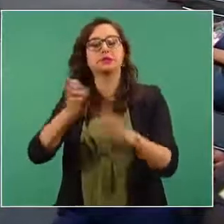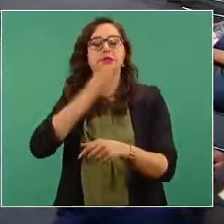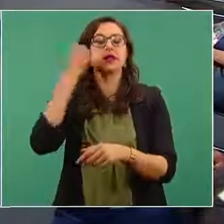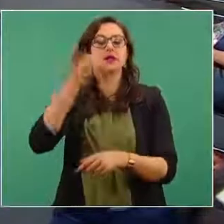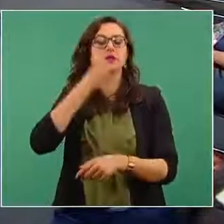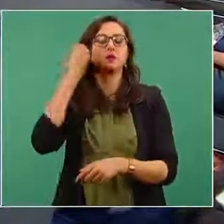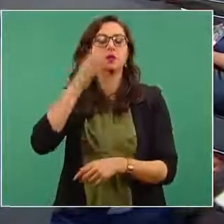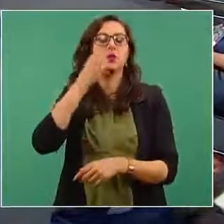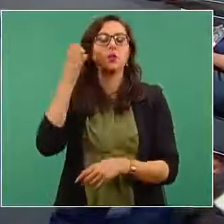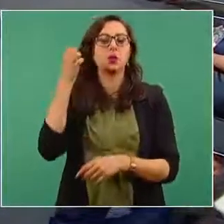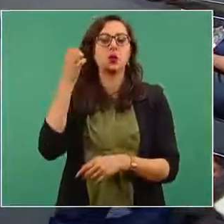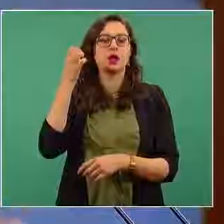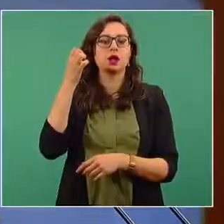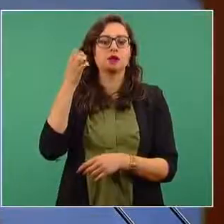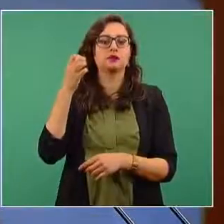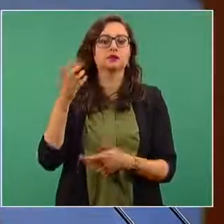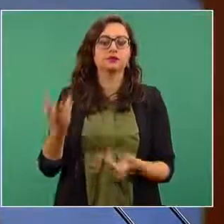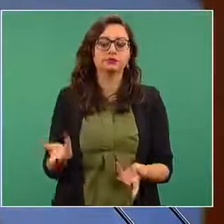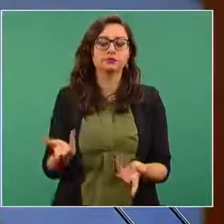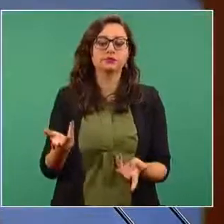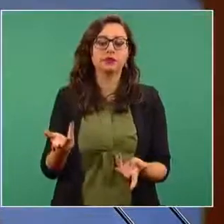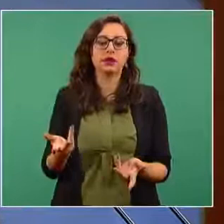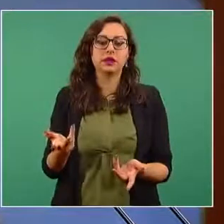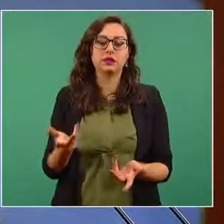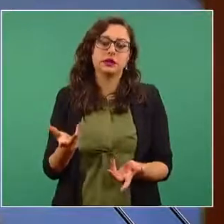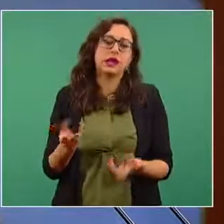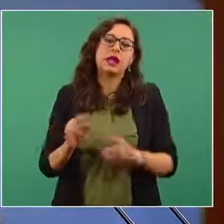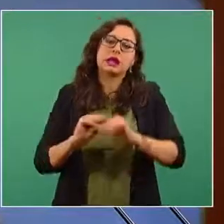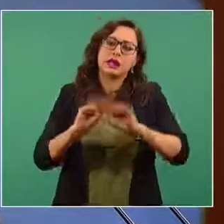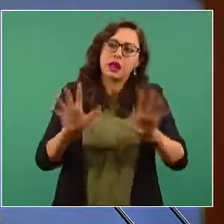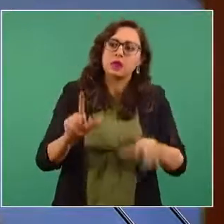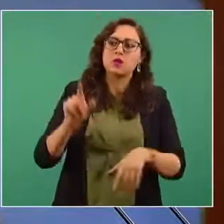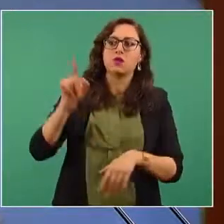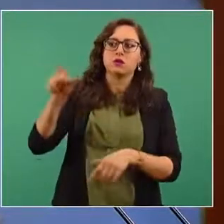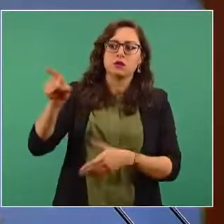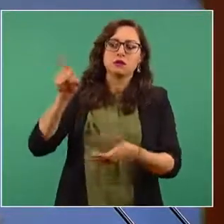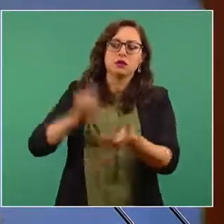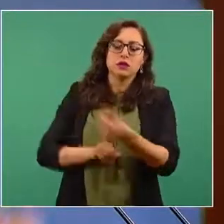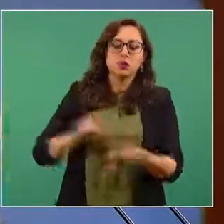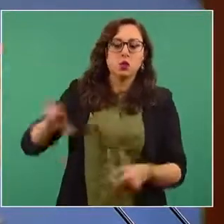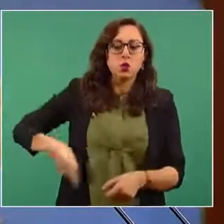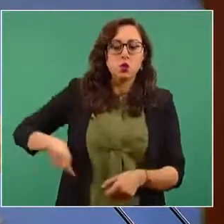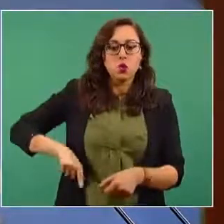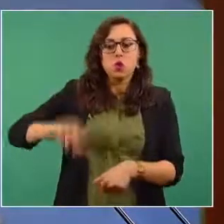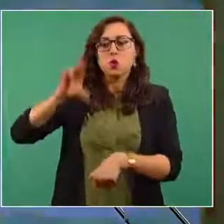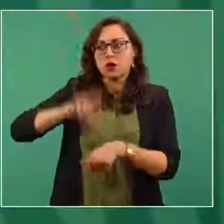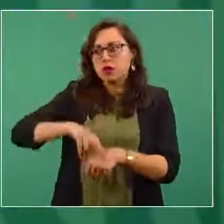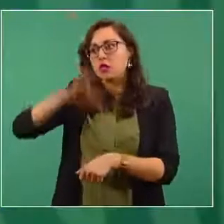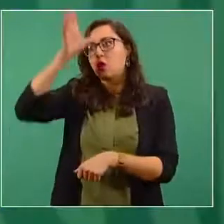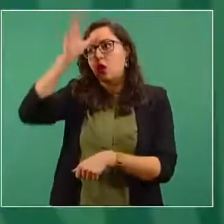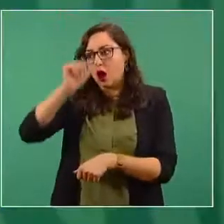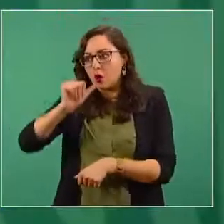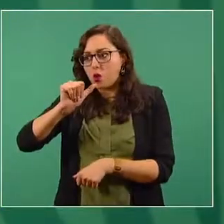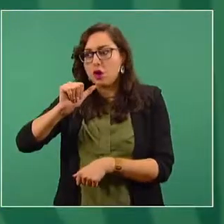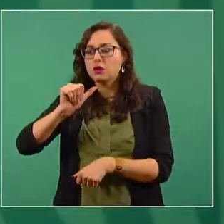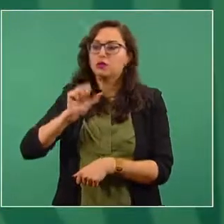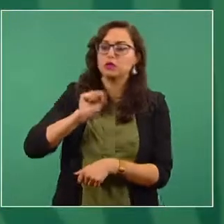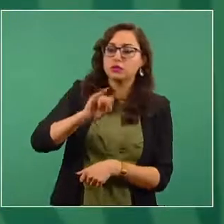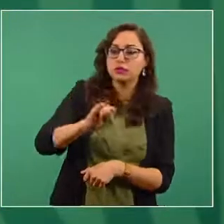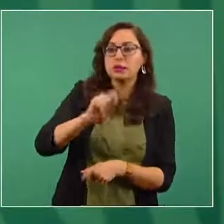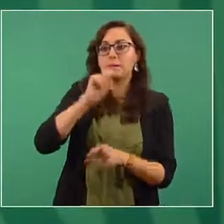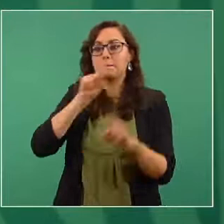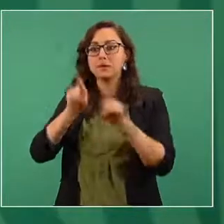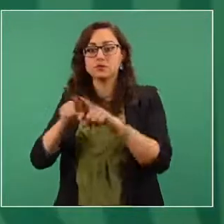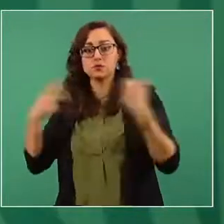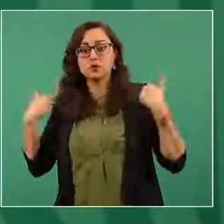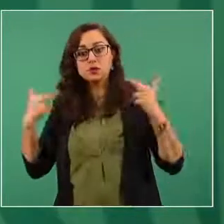Todo esto de común acuerdo con el gobernador y con los